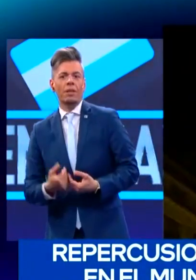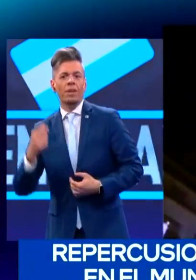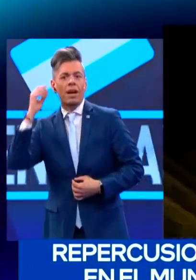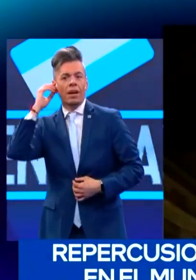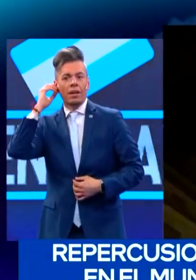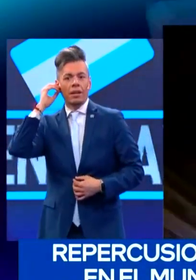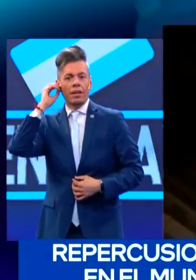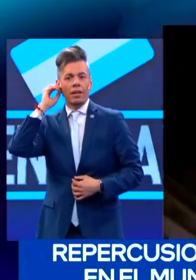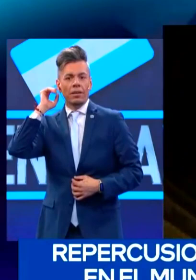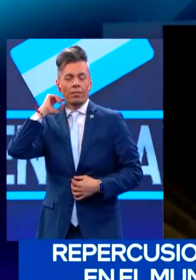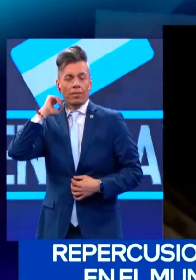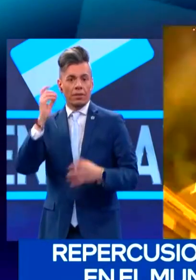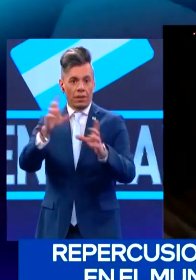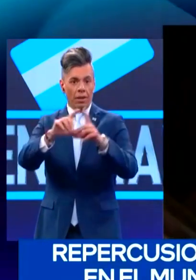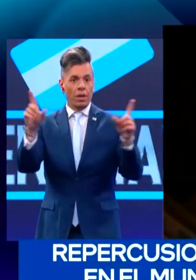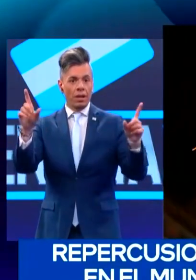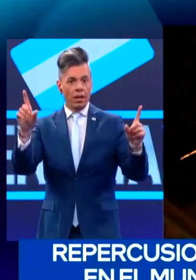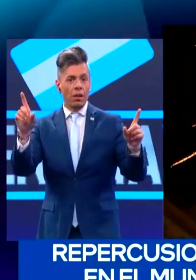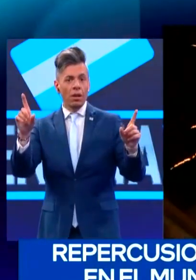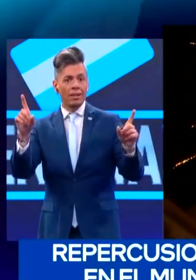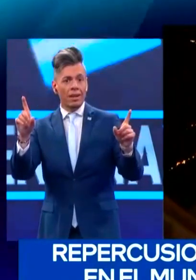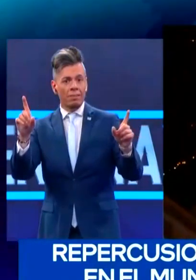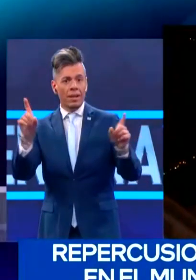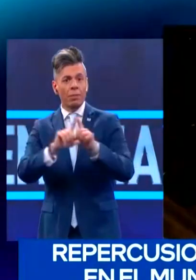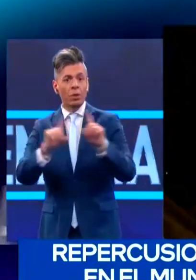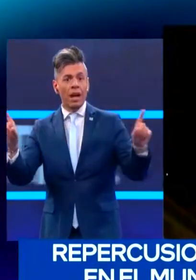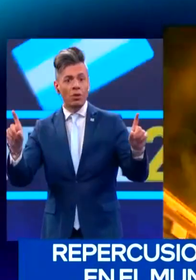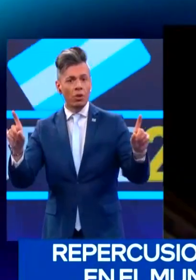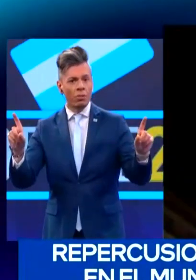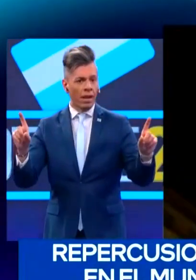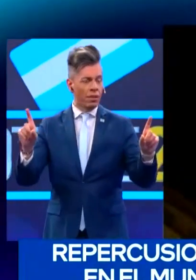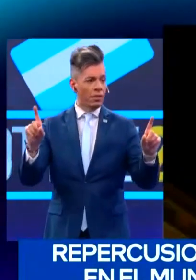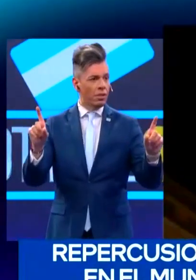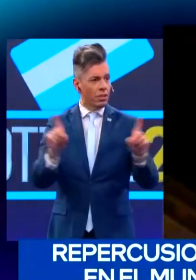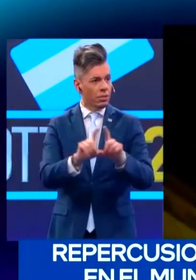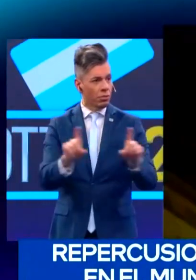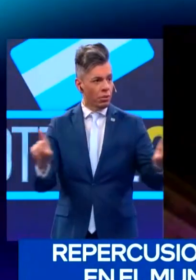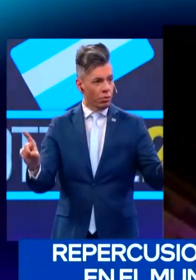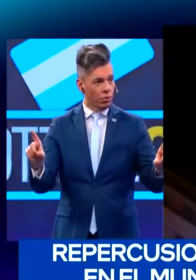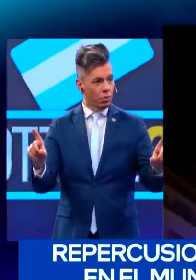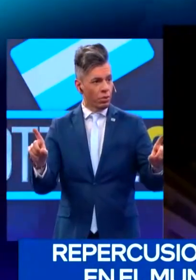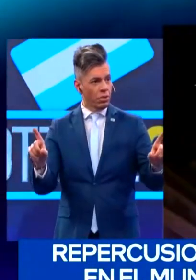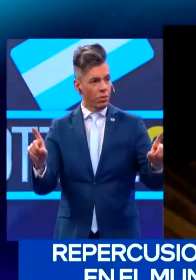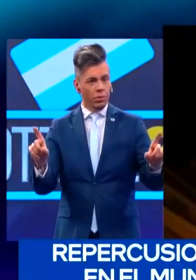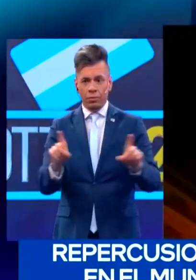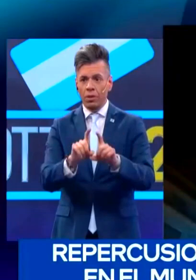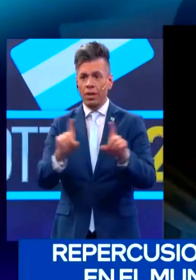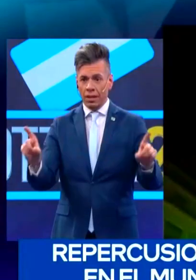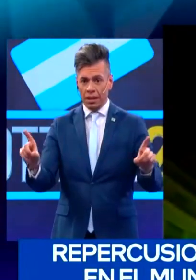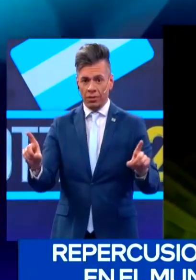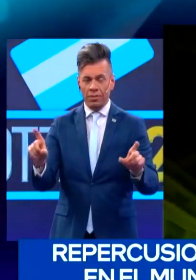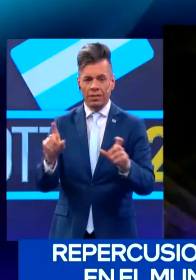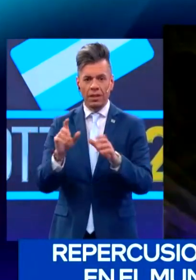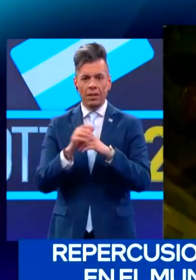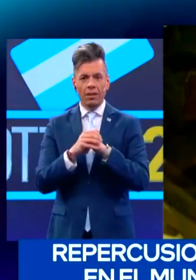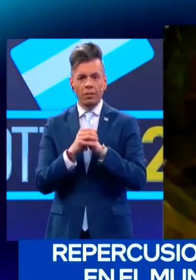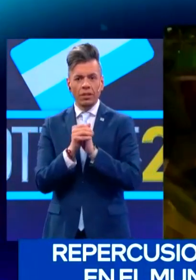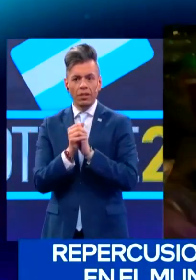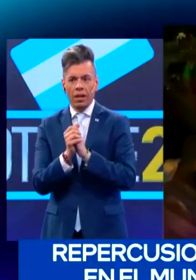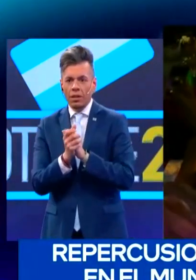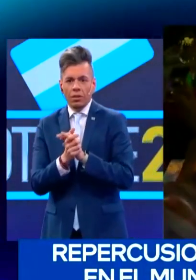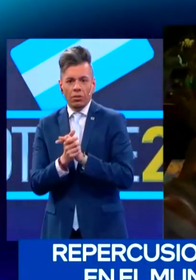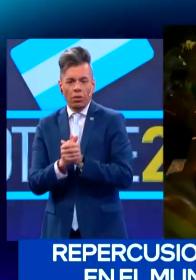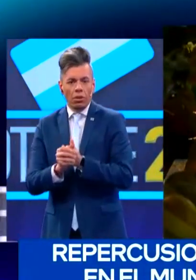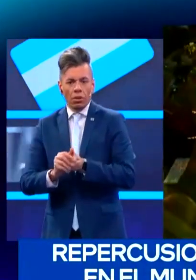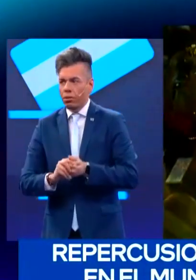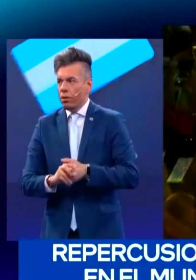me decía, mirá, recuerdan el eslogan de campaña Votá al Normal, ¿no? Que se escuchó mucho en este último tiempo, sí, en relación a Massa. Mucha gente